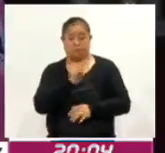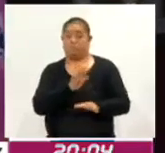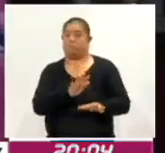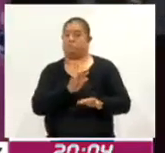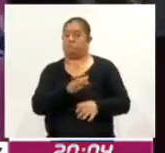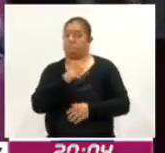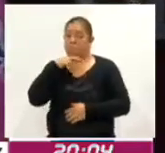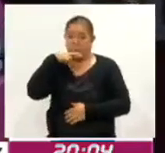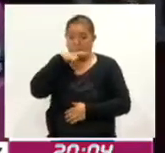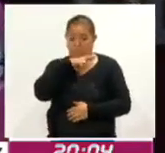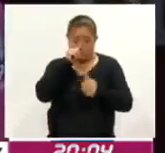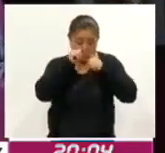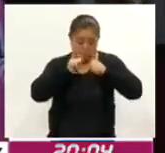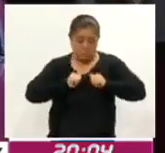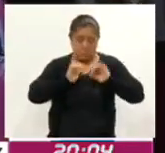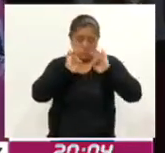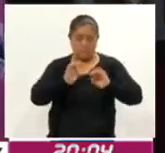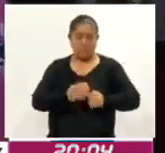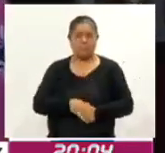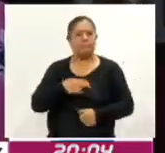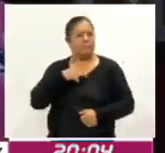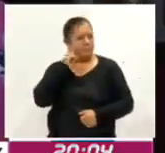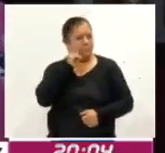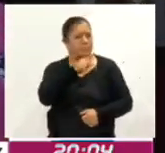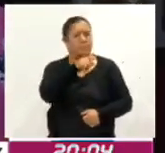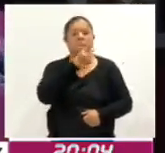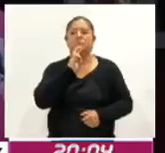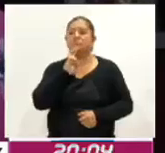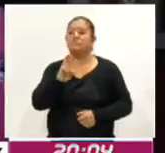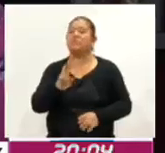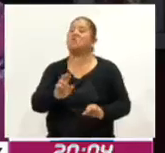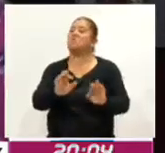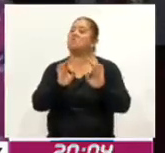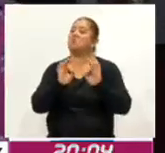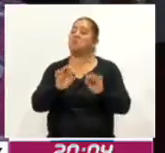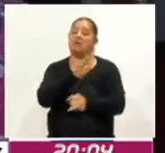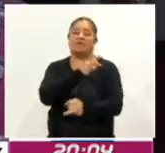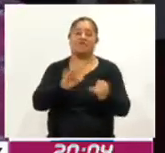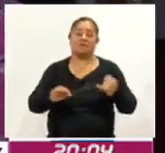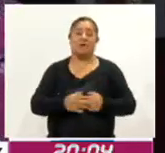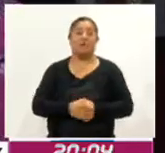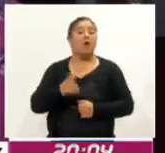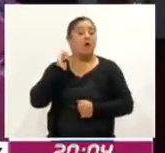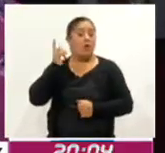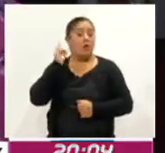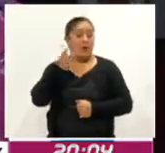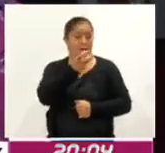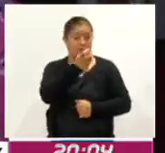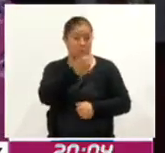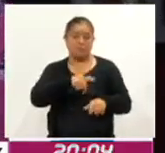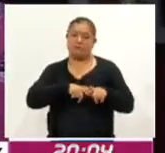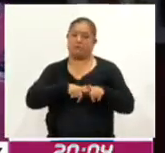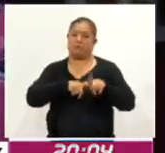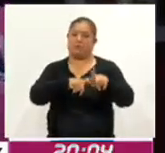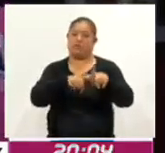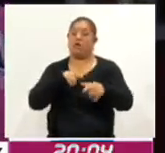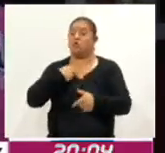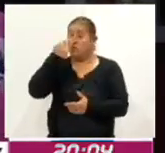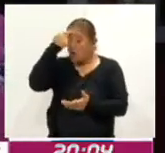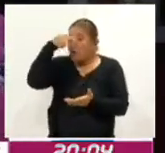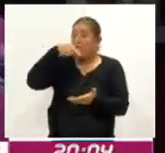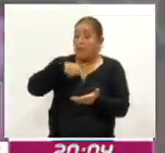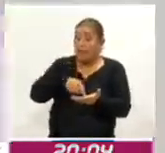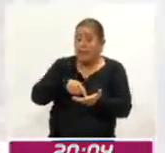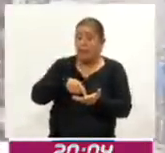que al final se ve una mejor respuesta, yo lo veo, ¿no? Y ojalá esta dinámica siguiera, porque yo creo que hay de